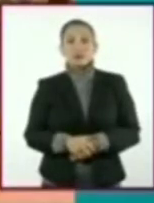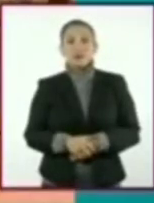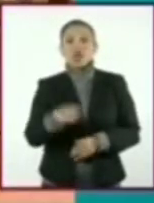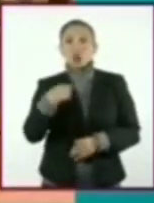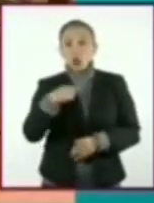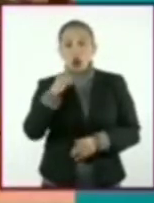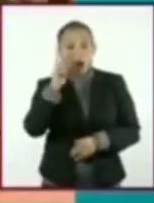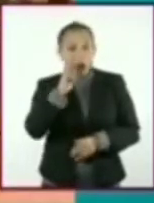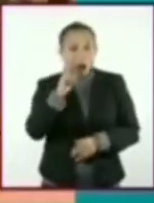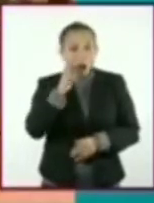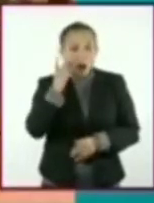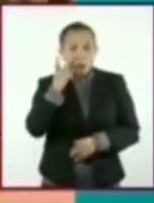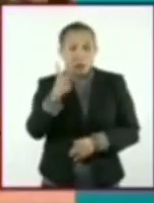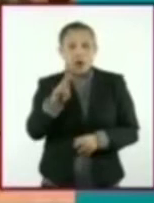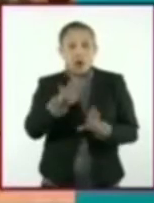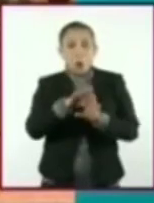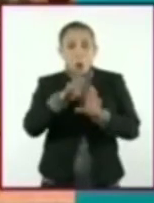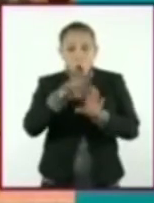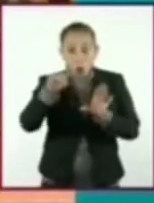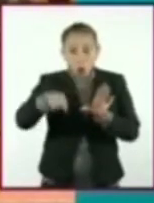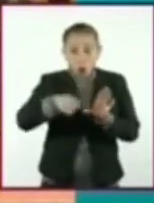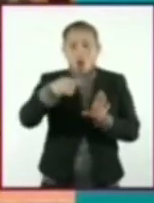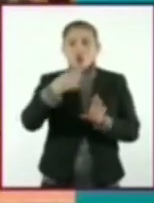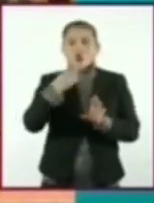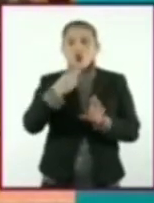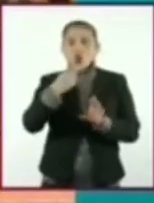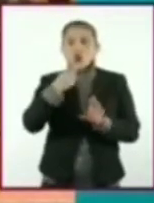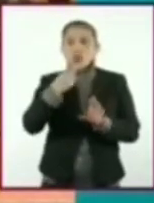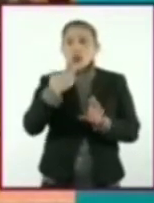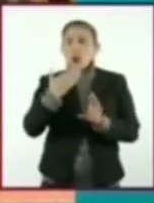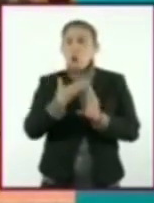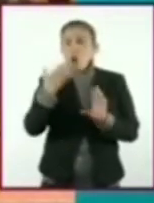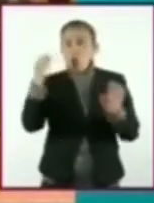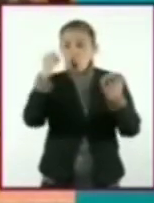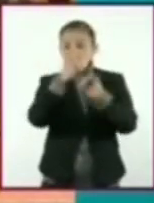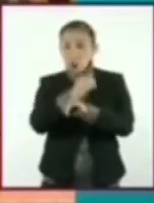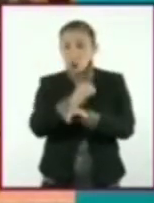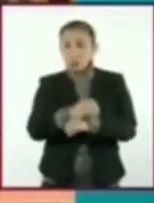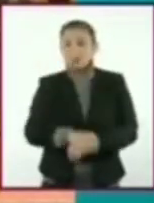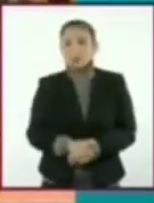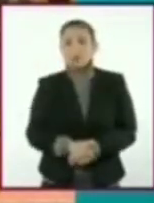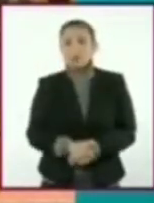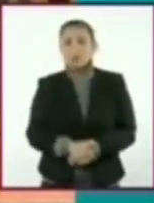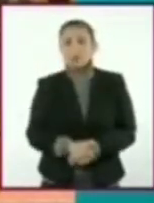Voy a checar un poco cómo está de dulce, porque es bien oscuro esto.